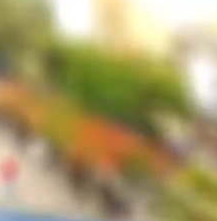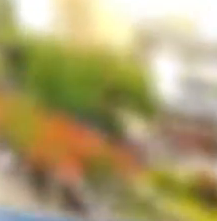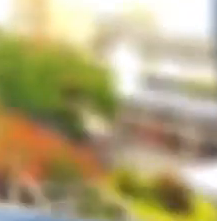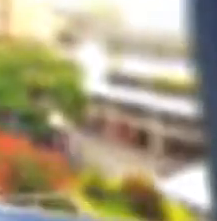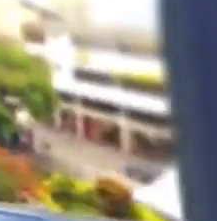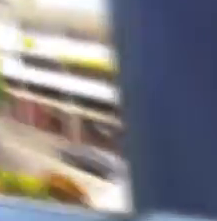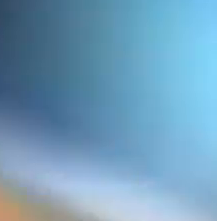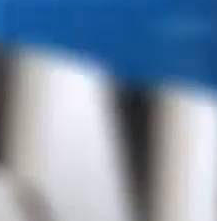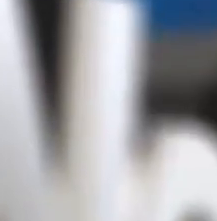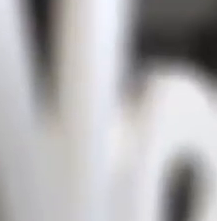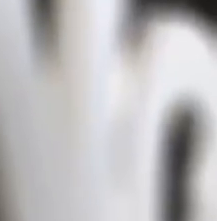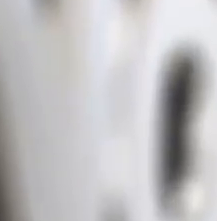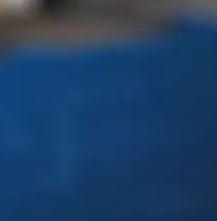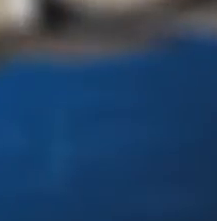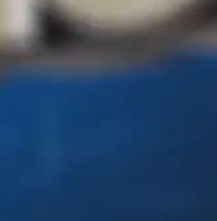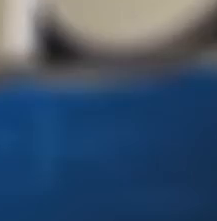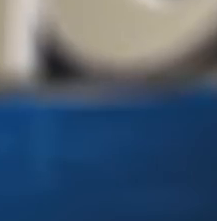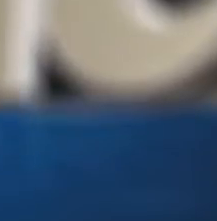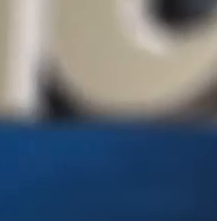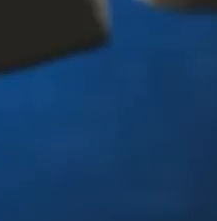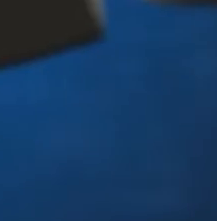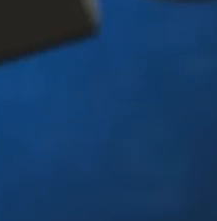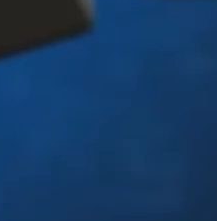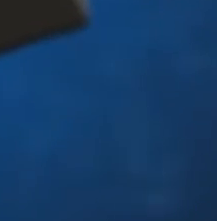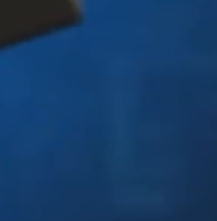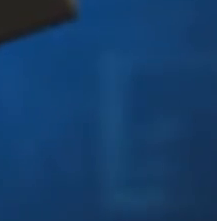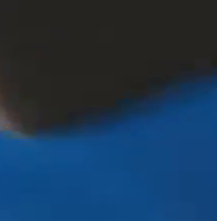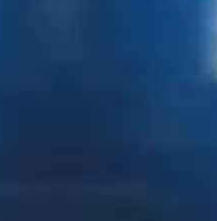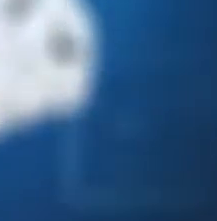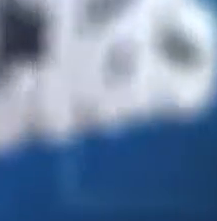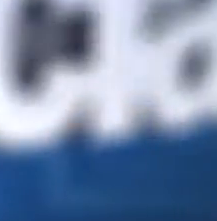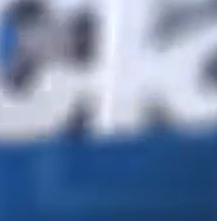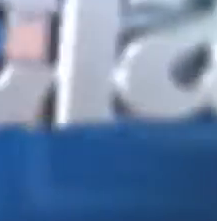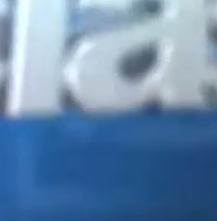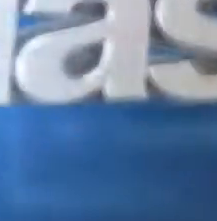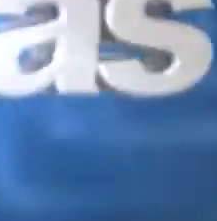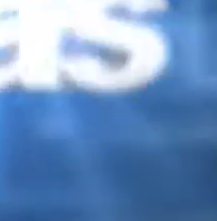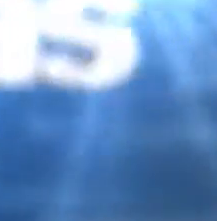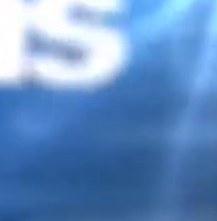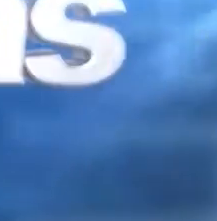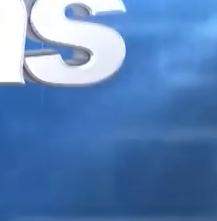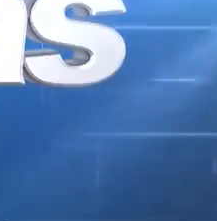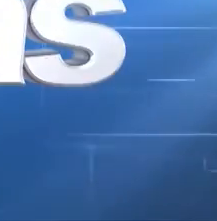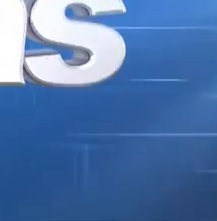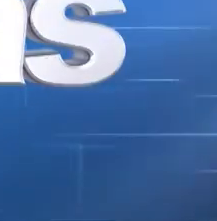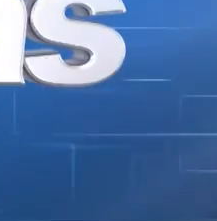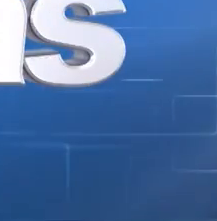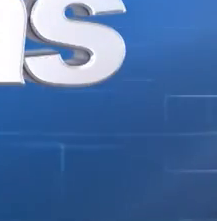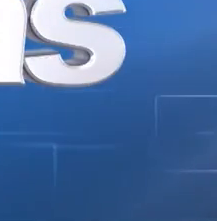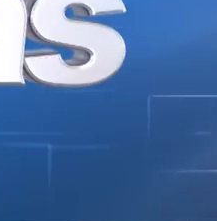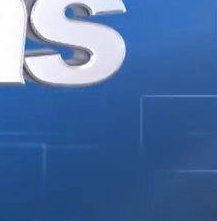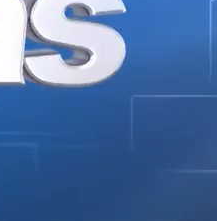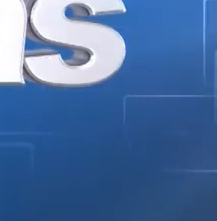Comienza Telecafé Noticias con la mejor y más completa información del Triángulo del Café.